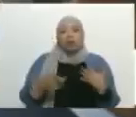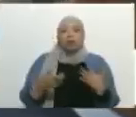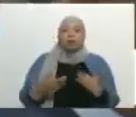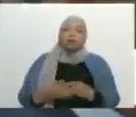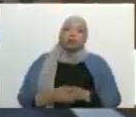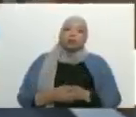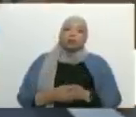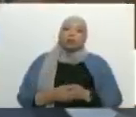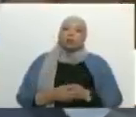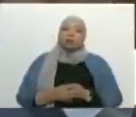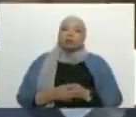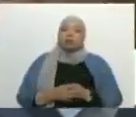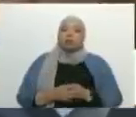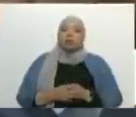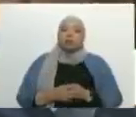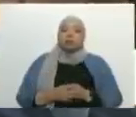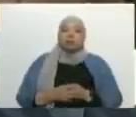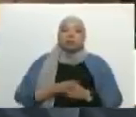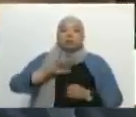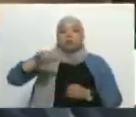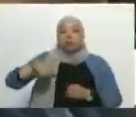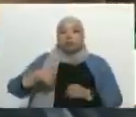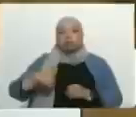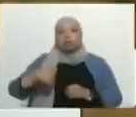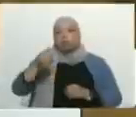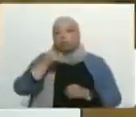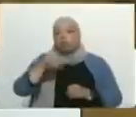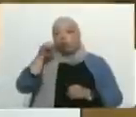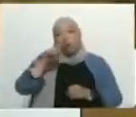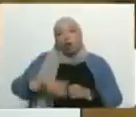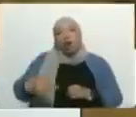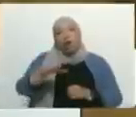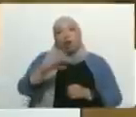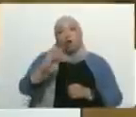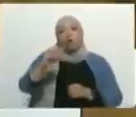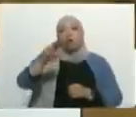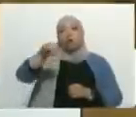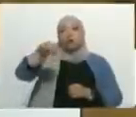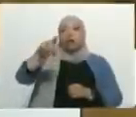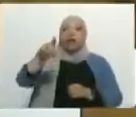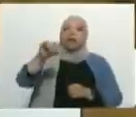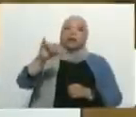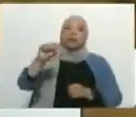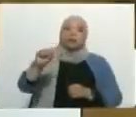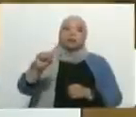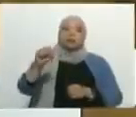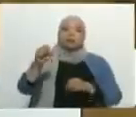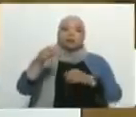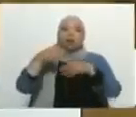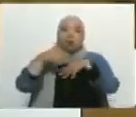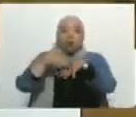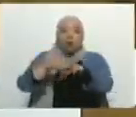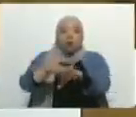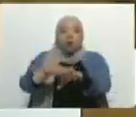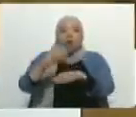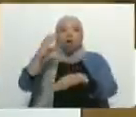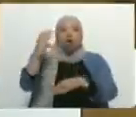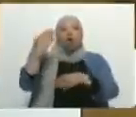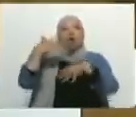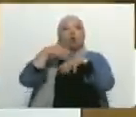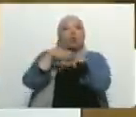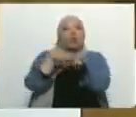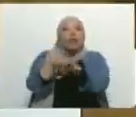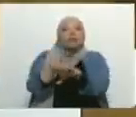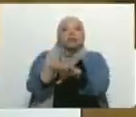que se exhorte o se instruya al CONACDI para que trabaje desde ya el reglamento y que